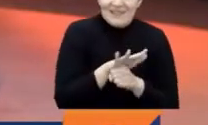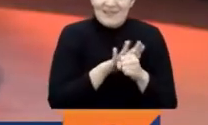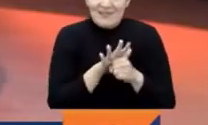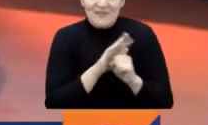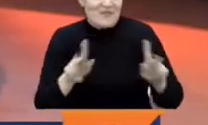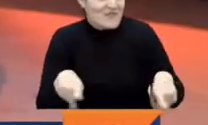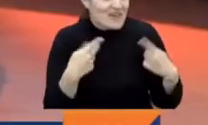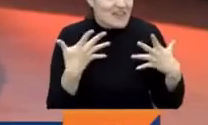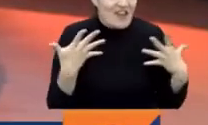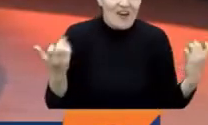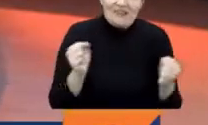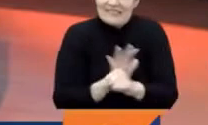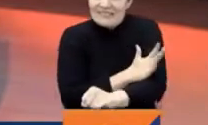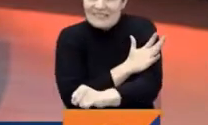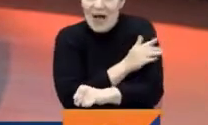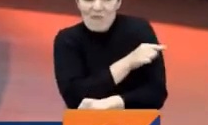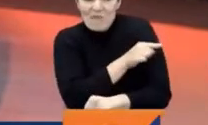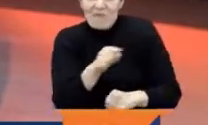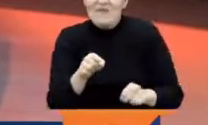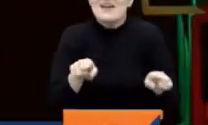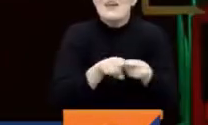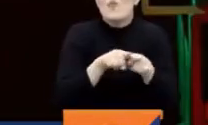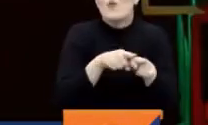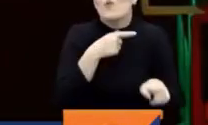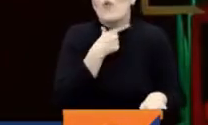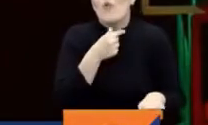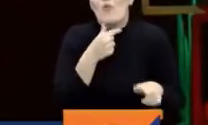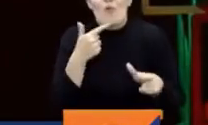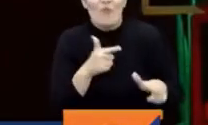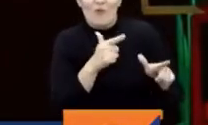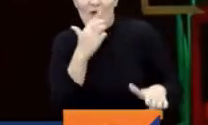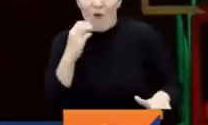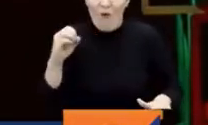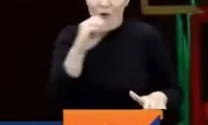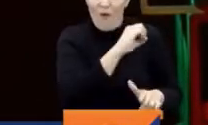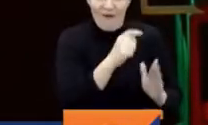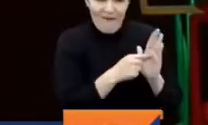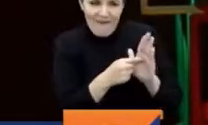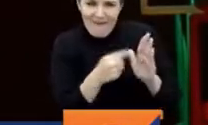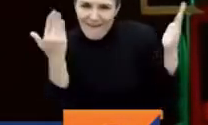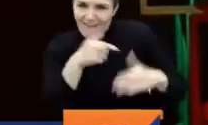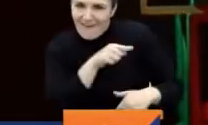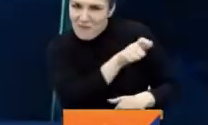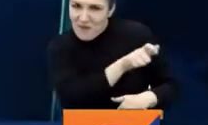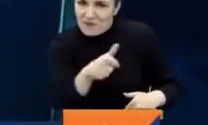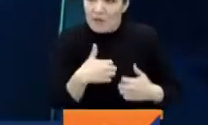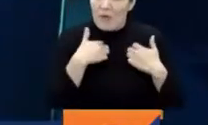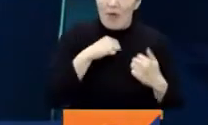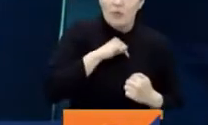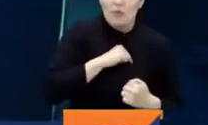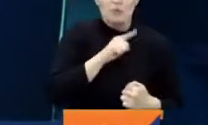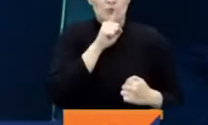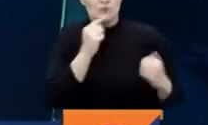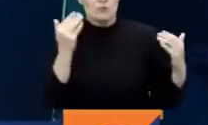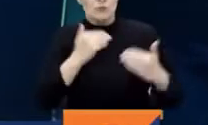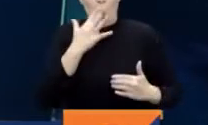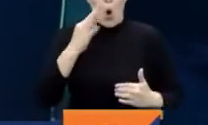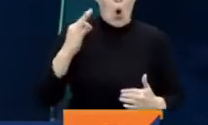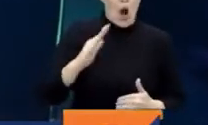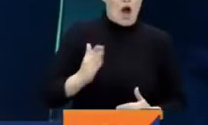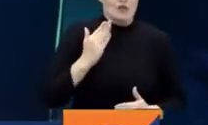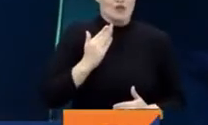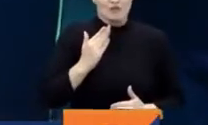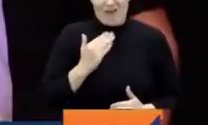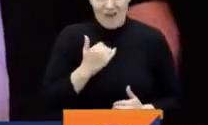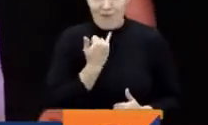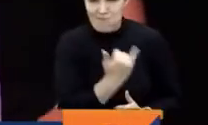vida. Una obra en tono de farsa y humor que deja al descubierto algunos secretos, miedos y hasta demonios masculinos. Cuenta